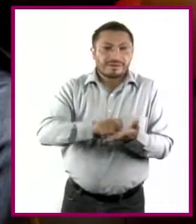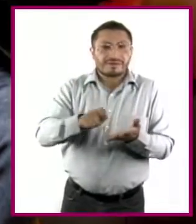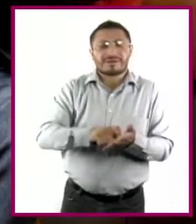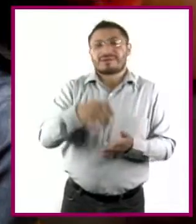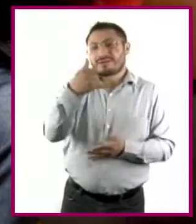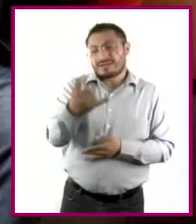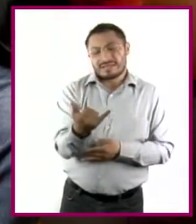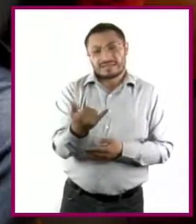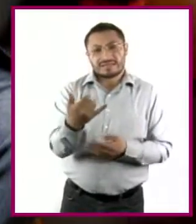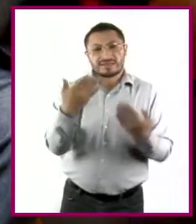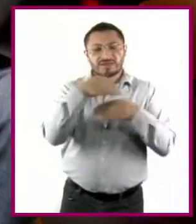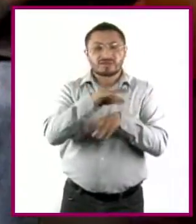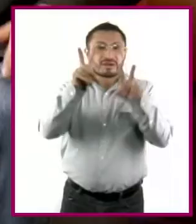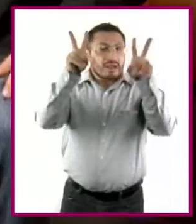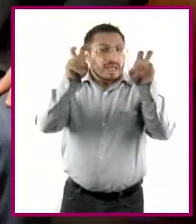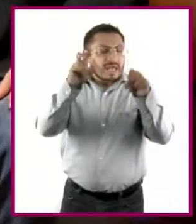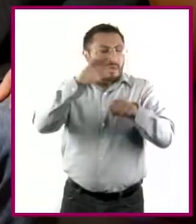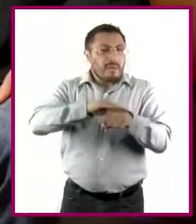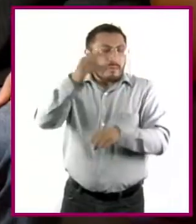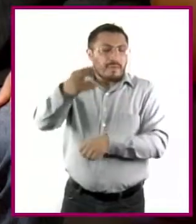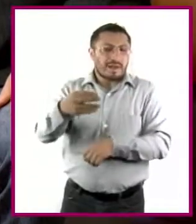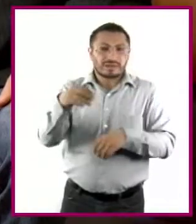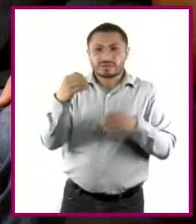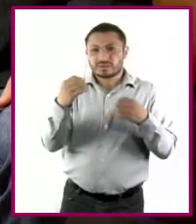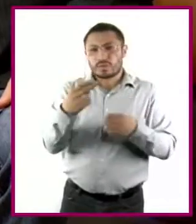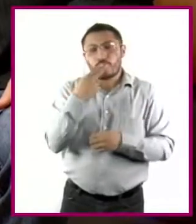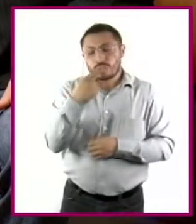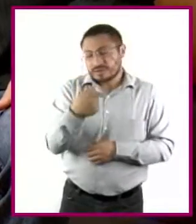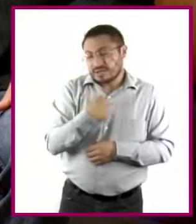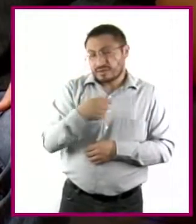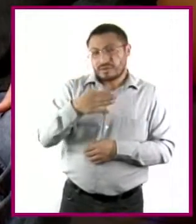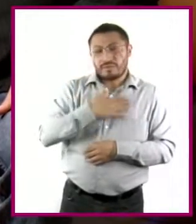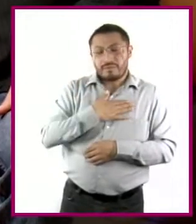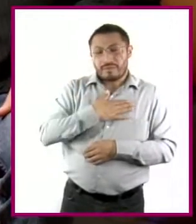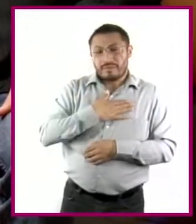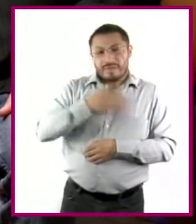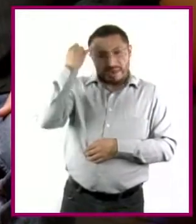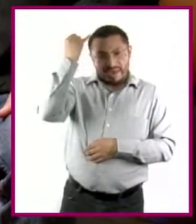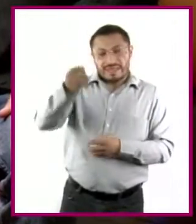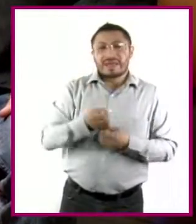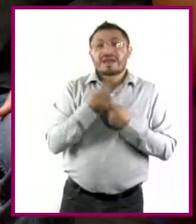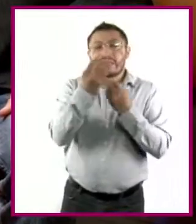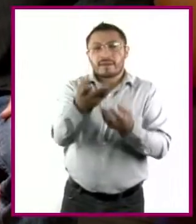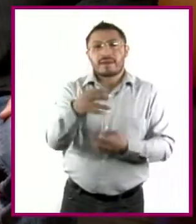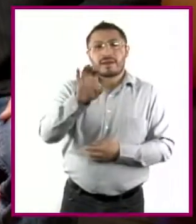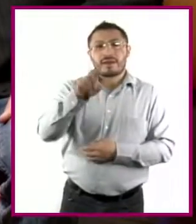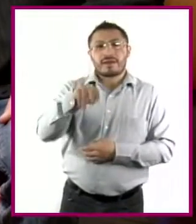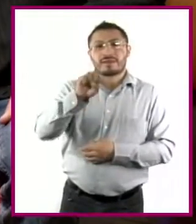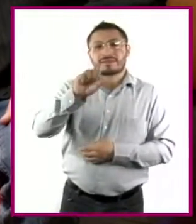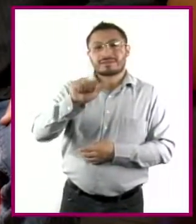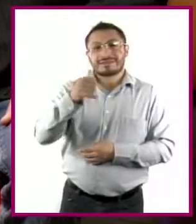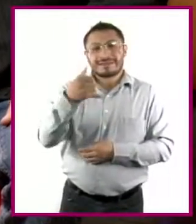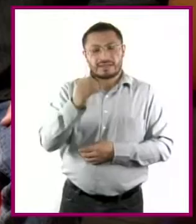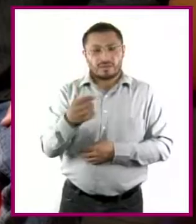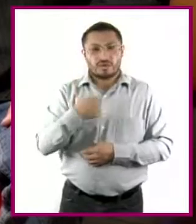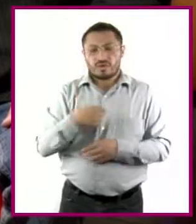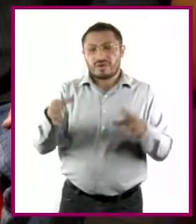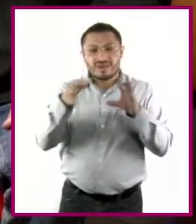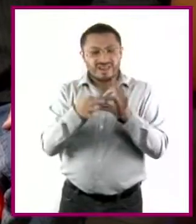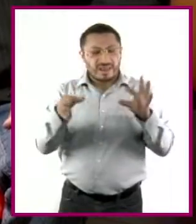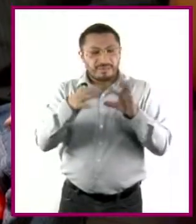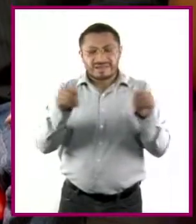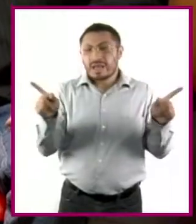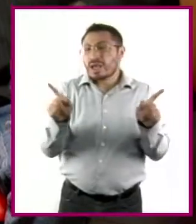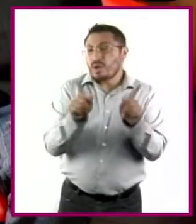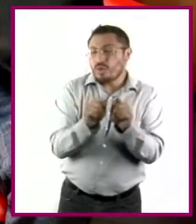géneros literarios que más utilicé para expresar mi visión fue el ensayo. Permítanme compartirles un breve